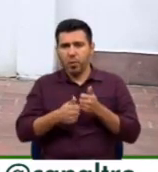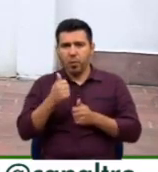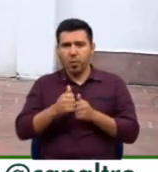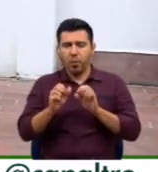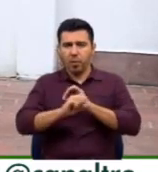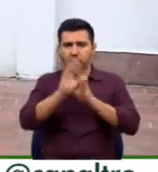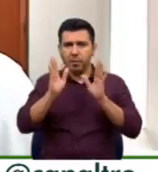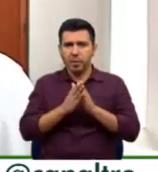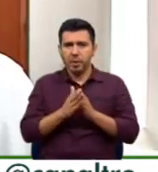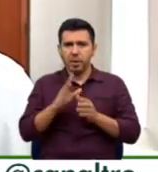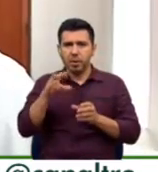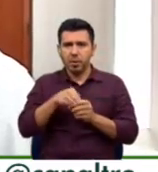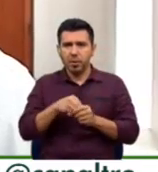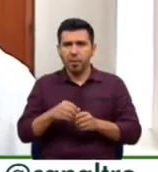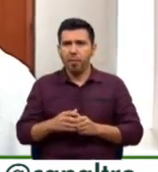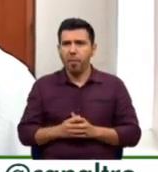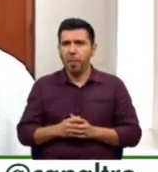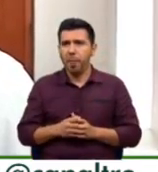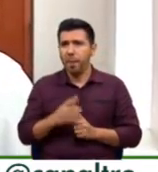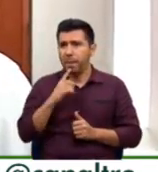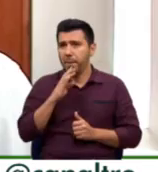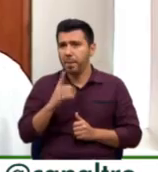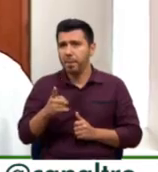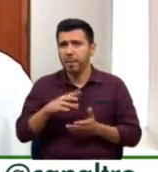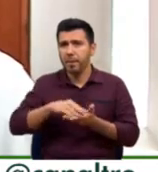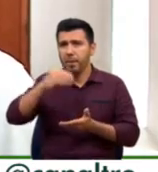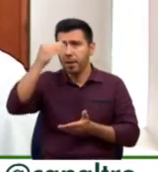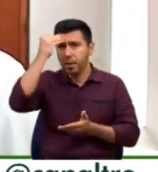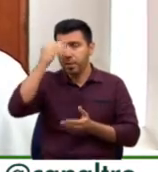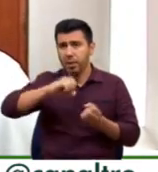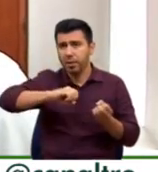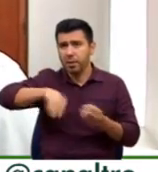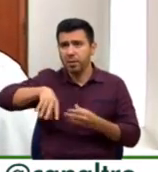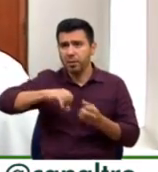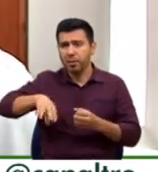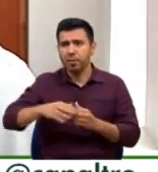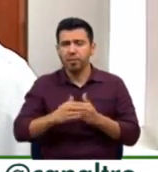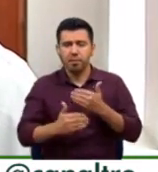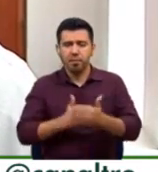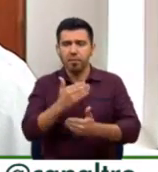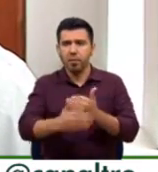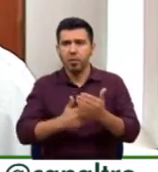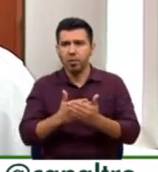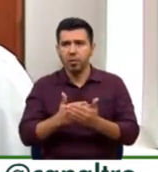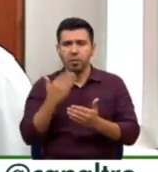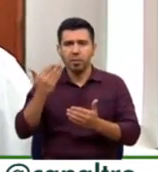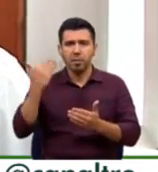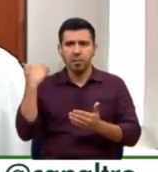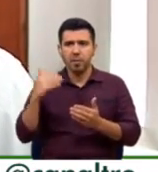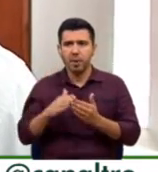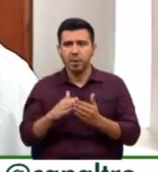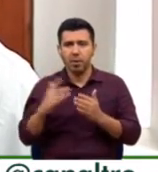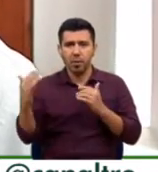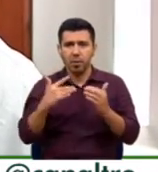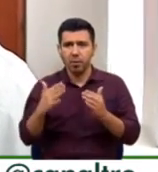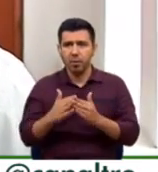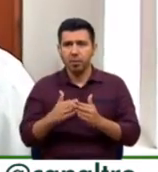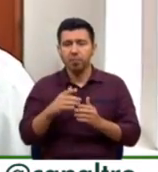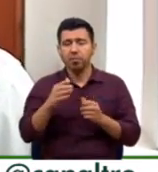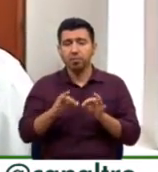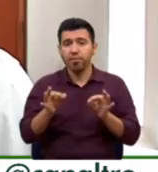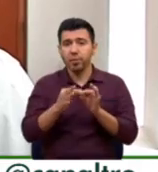Oriente Noticias. De aprender de los procesos de desarme, desmovilización y reintegración del pasado y particularmente de la